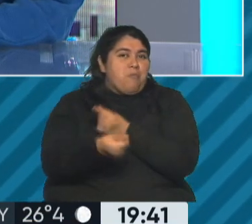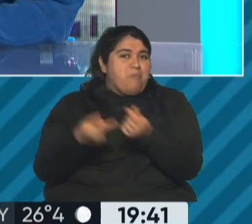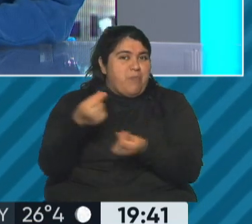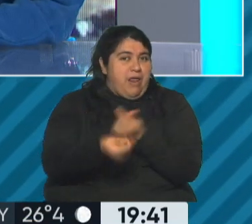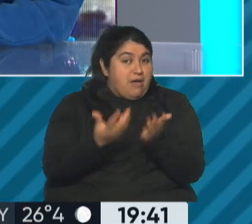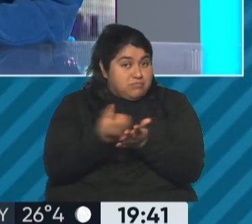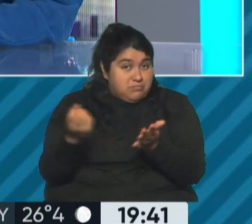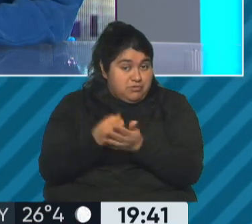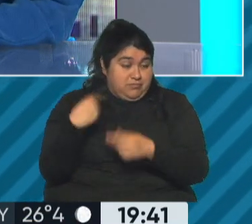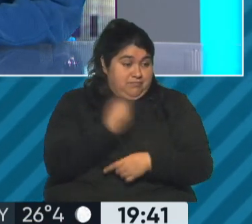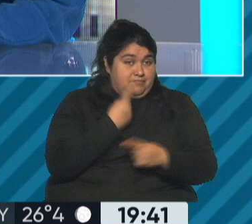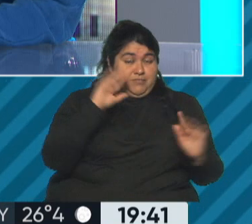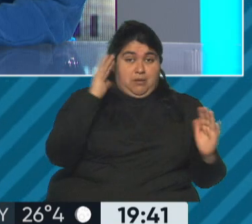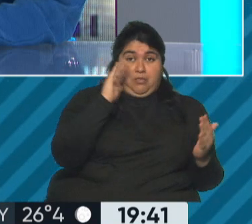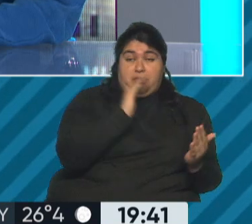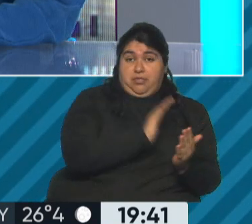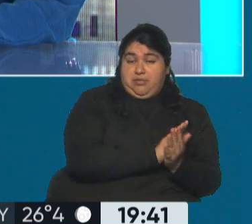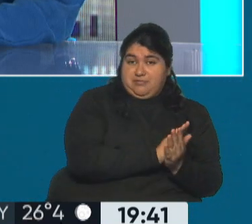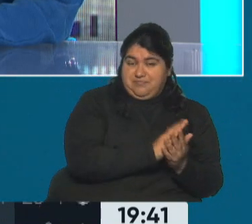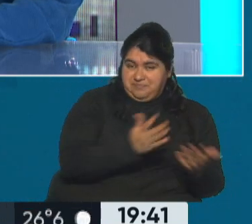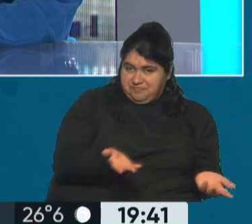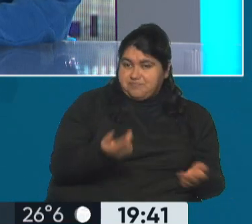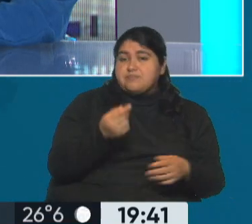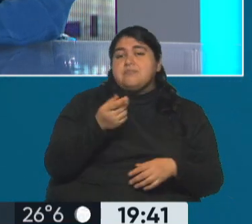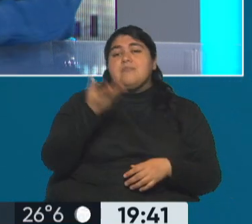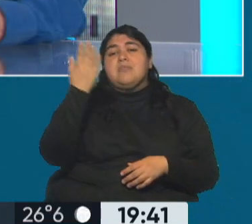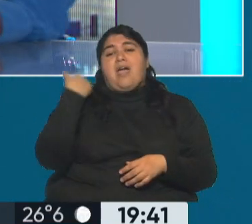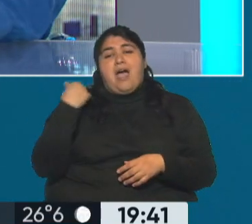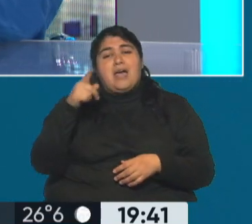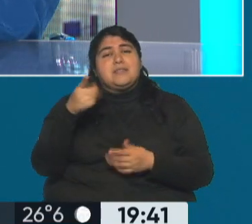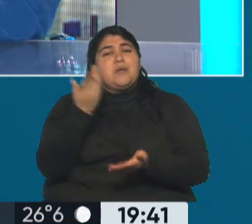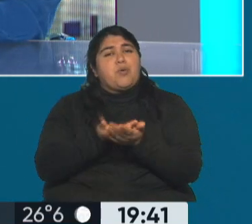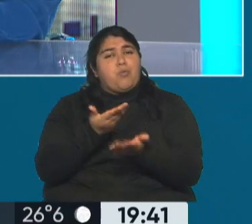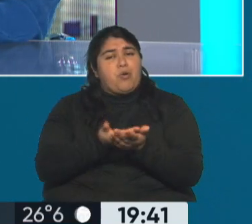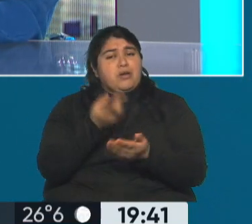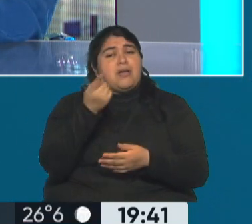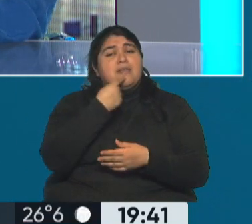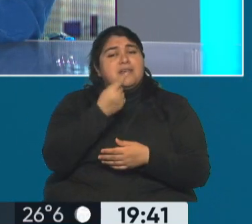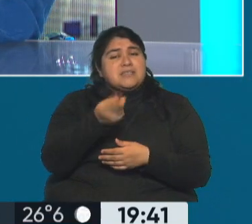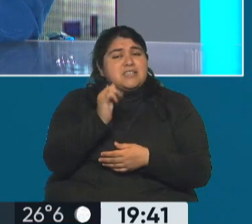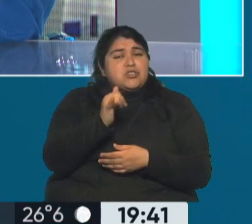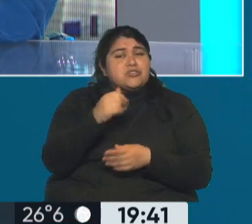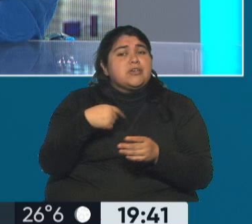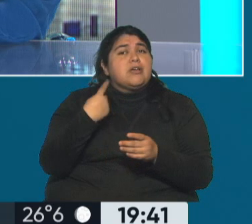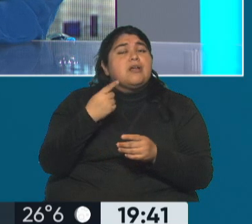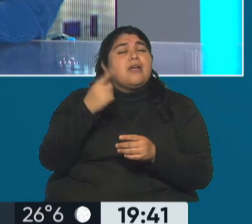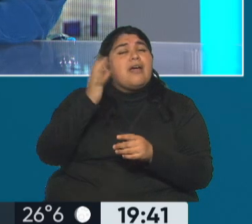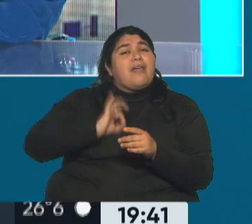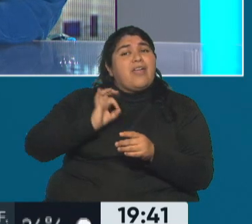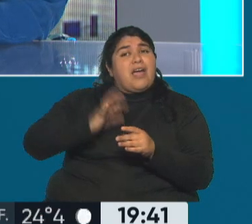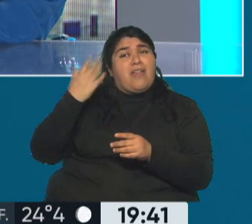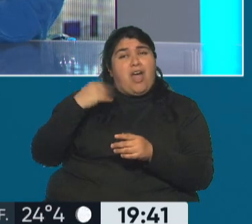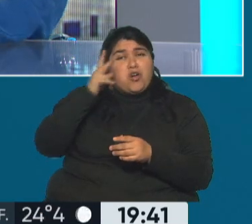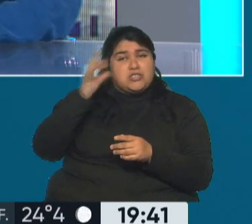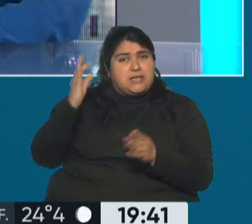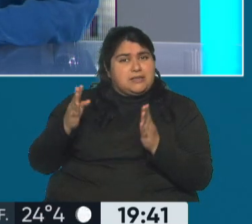los dólares de vaca muerta. Ya nos pasó en su momento que Loma La Lata proponía ser la salida para la Argentina en la década de los 80, terminó siendo